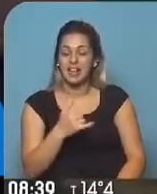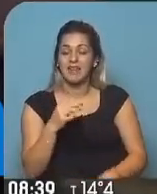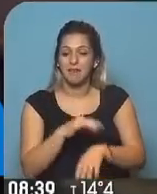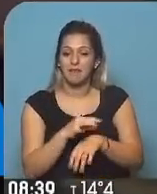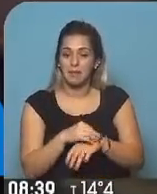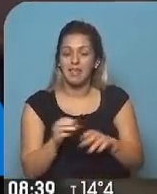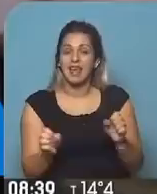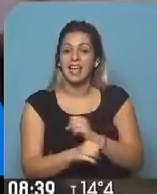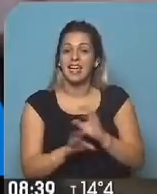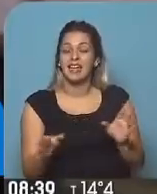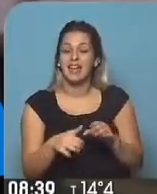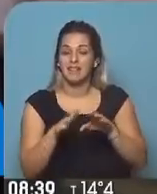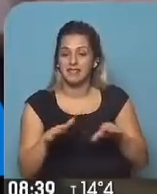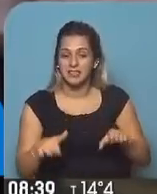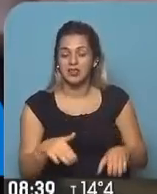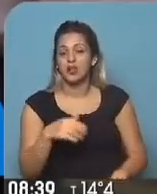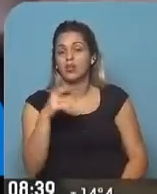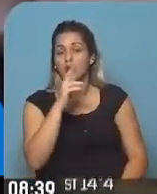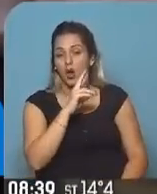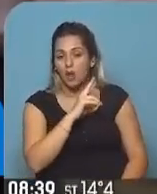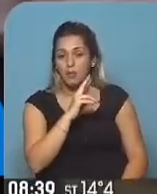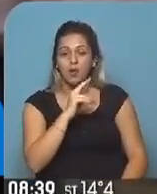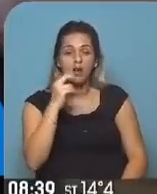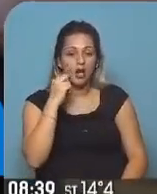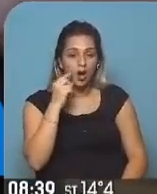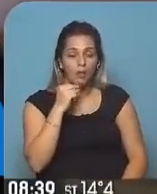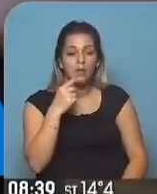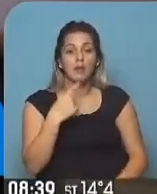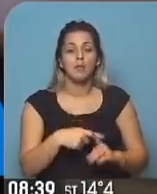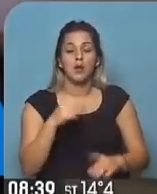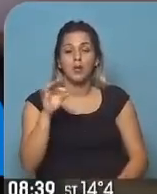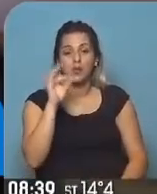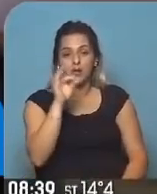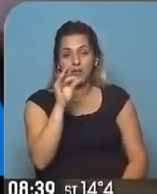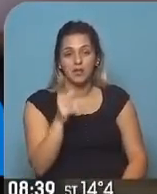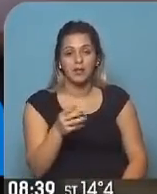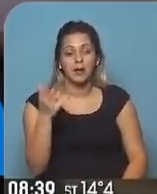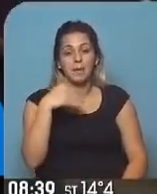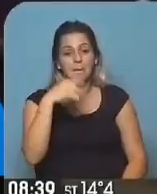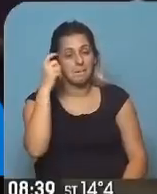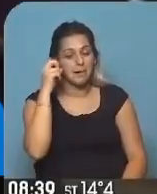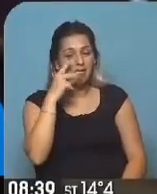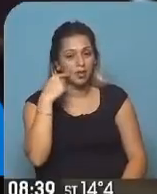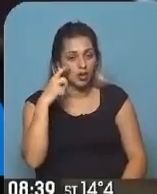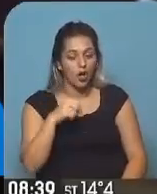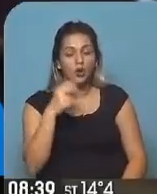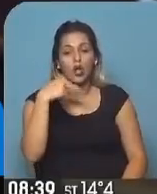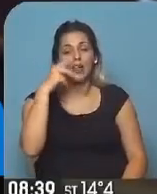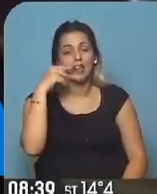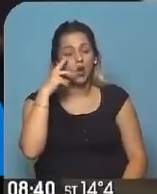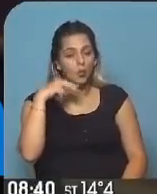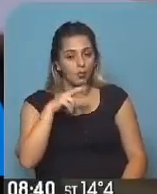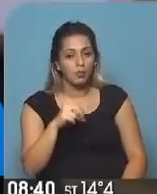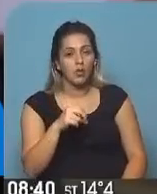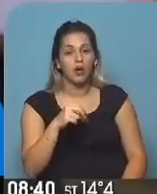grave chicos, mujeres, hombres, por bacterias como el meningococo, como el neumococo, como el